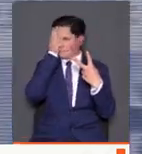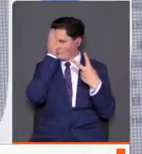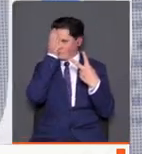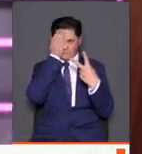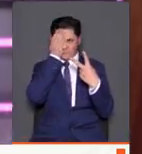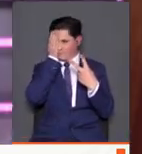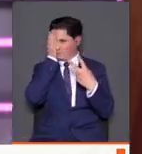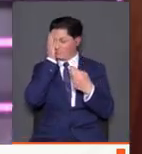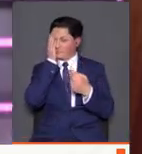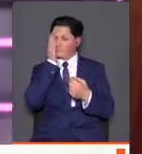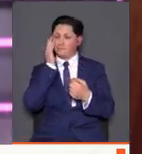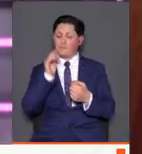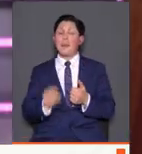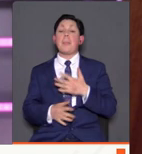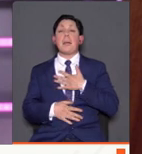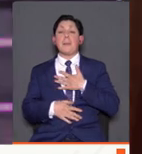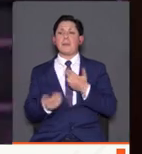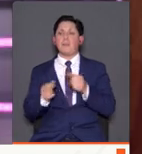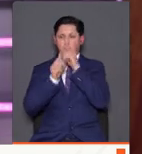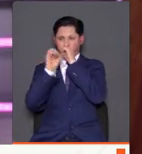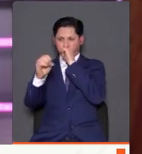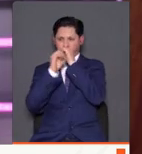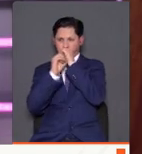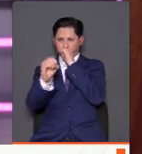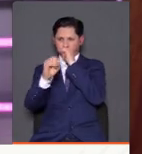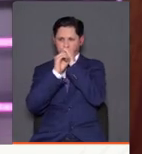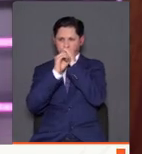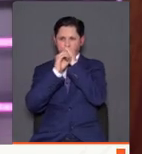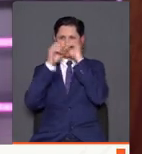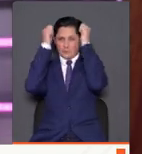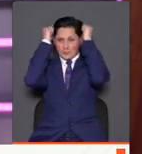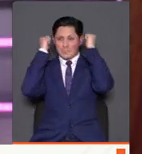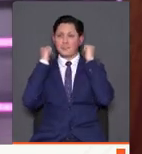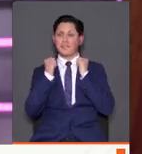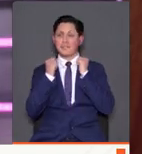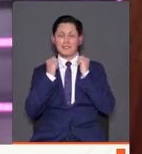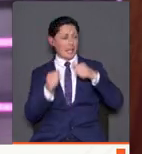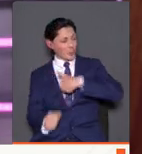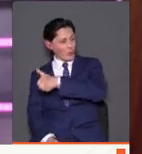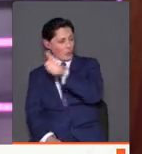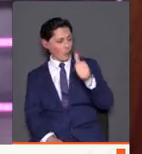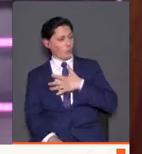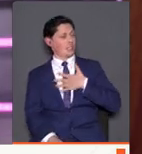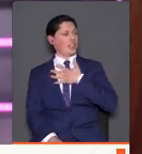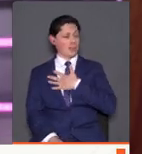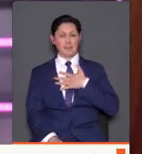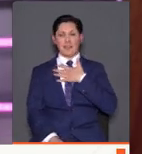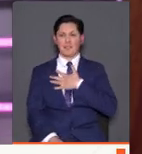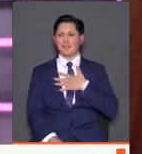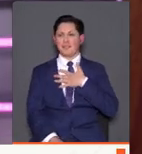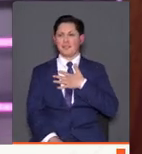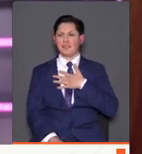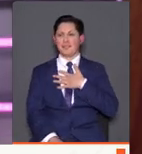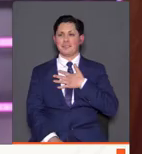A mí me divertía mucho el Chacal de la Trompeta. A toda la gente le gusta cantar y no tienen límites para